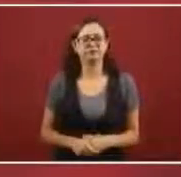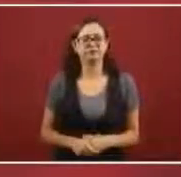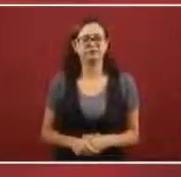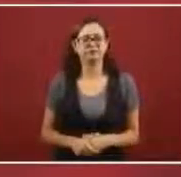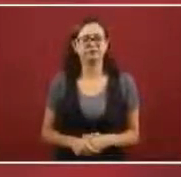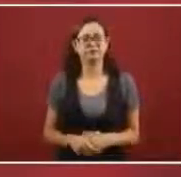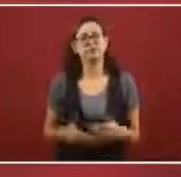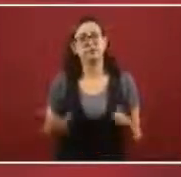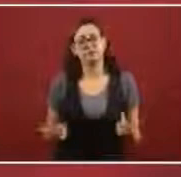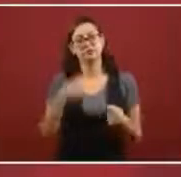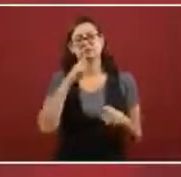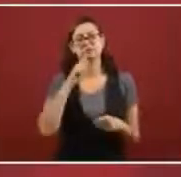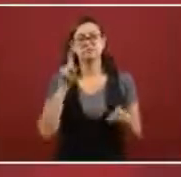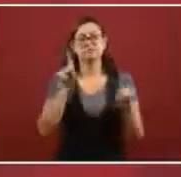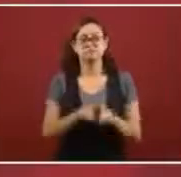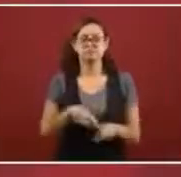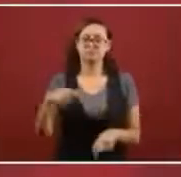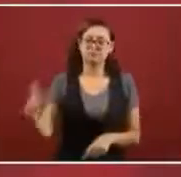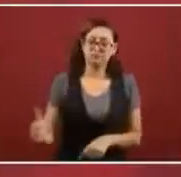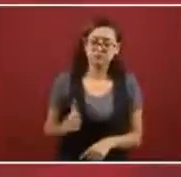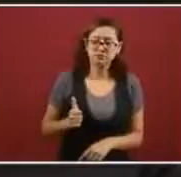Y aprovechar también